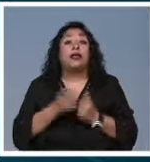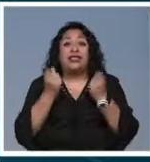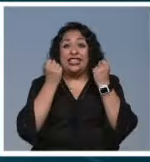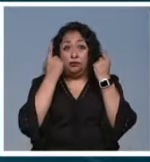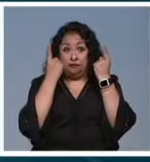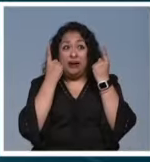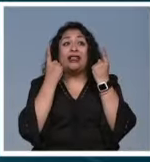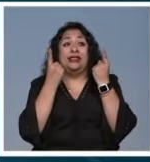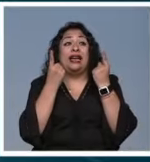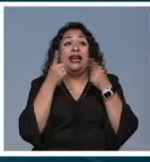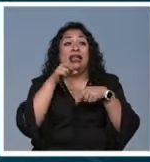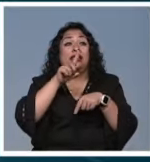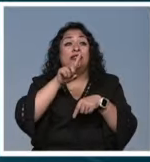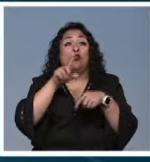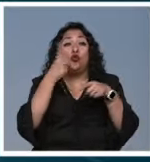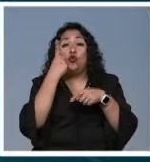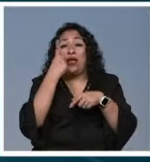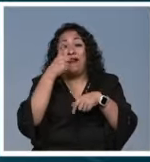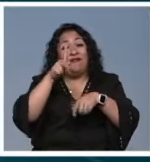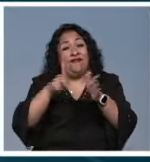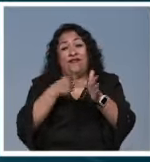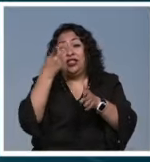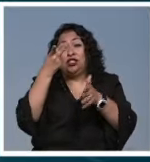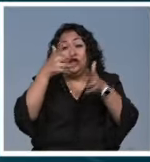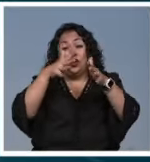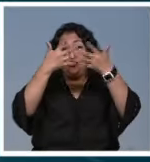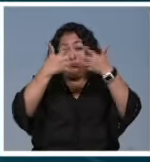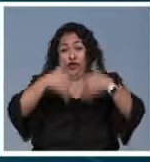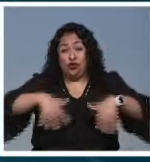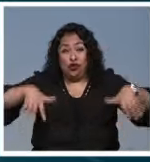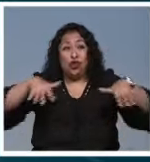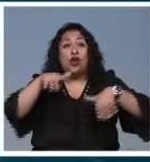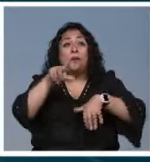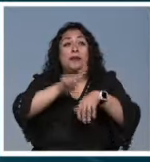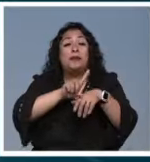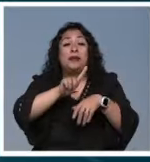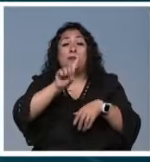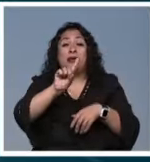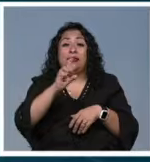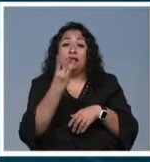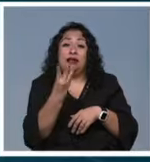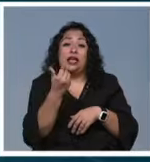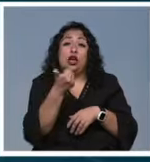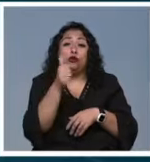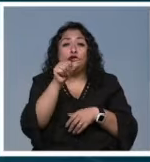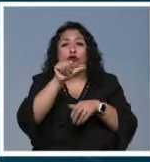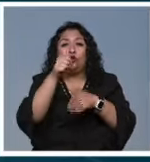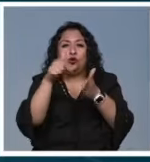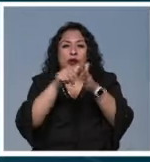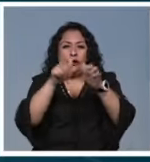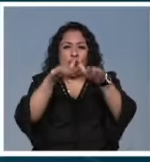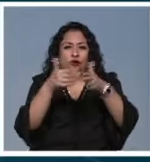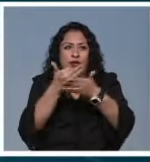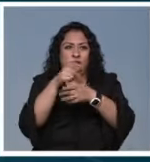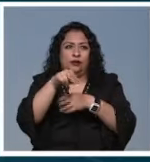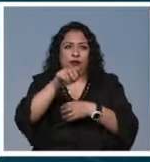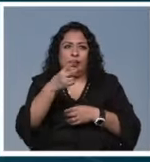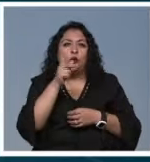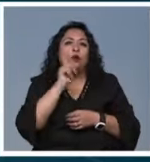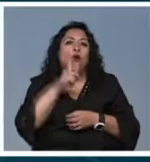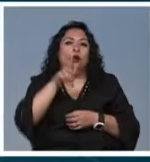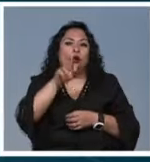Despertares se llevará a cabo en una función única el 23 de agosto en el Auditorio Nacional. Noticias 22, Karen